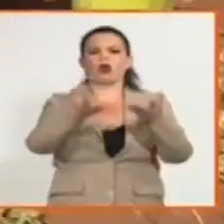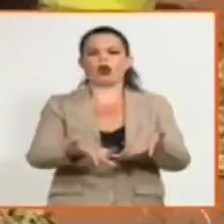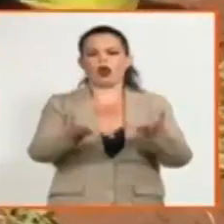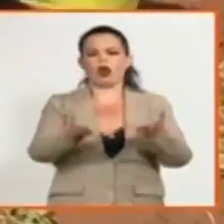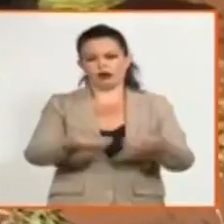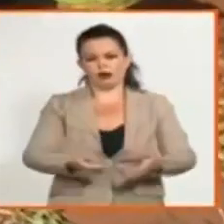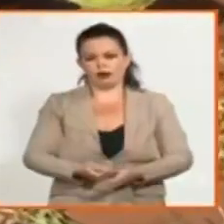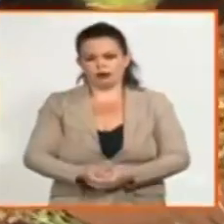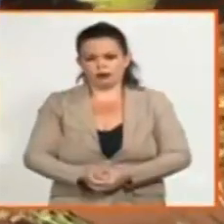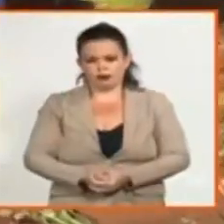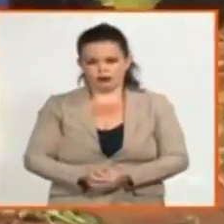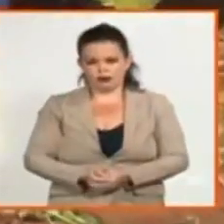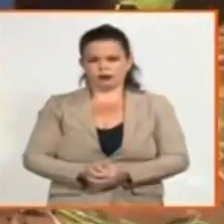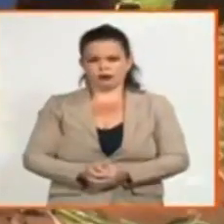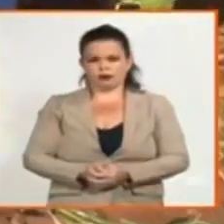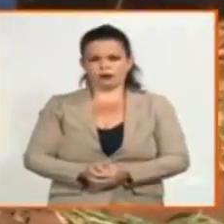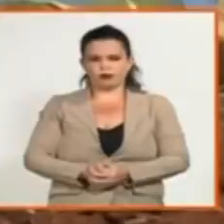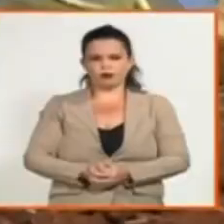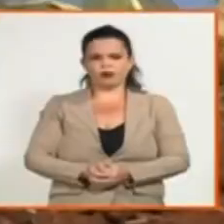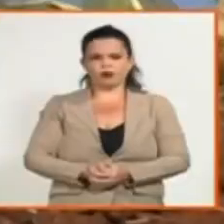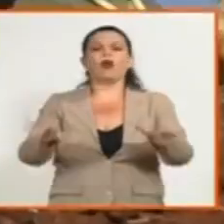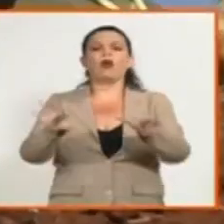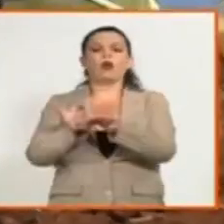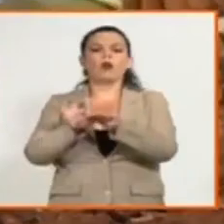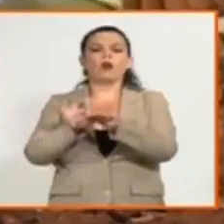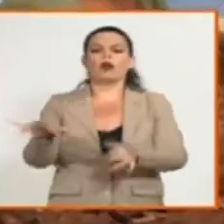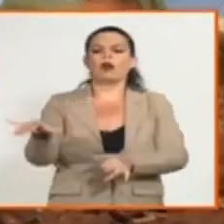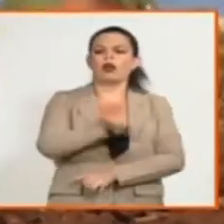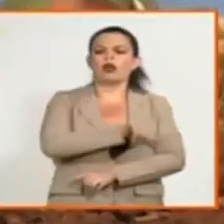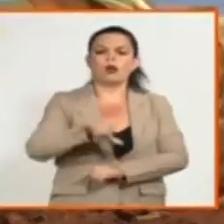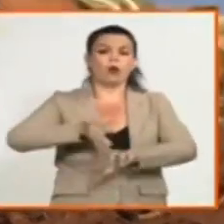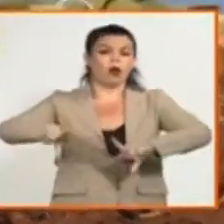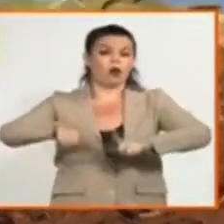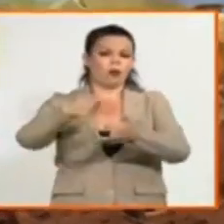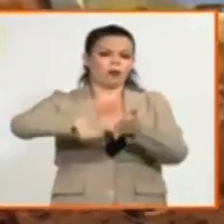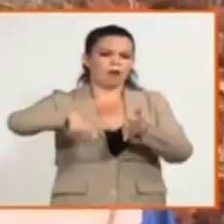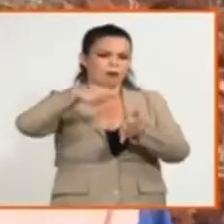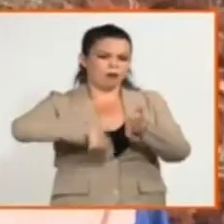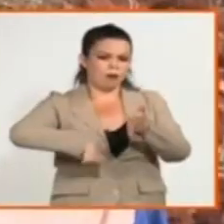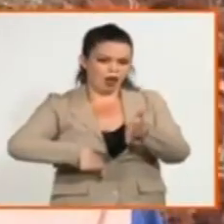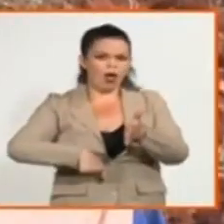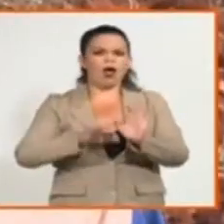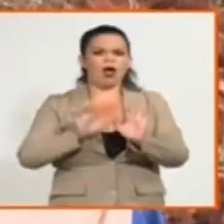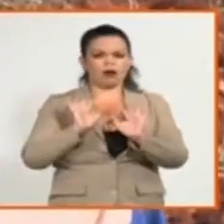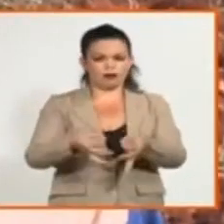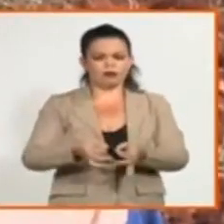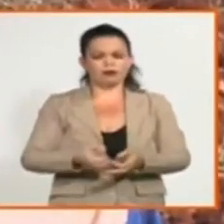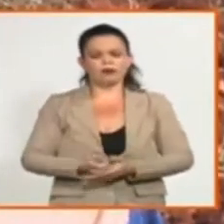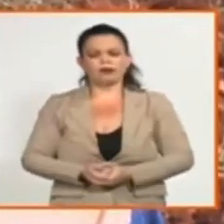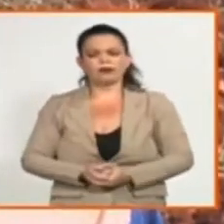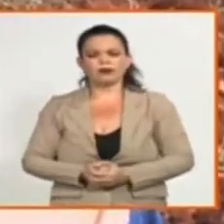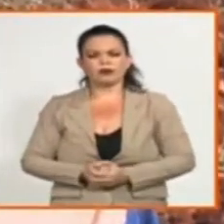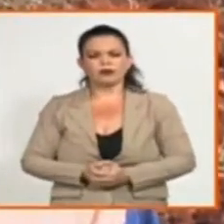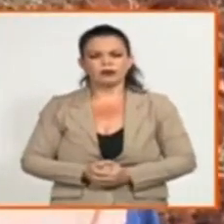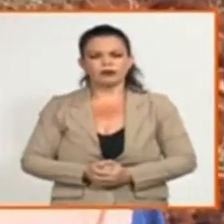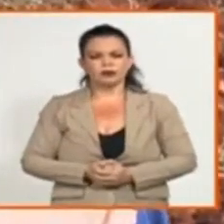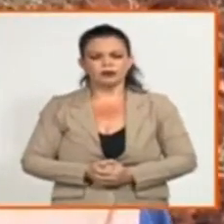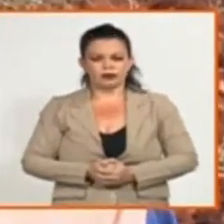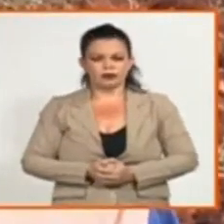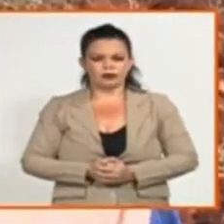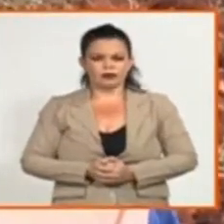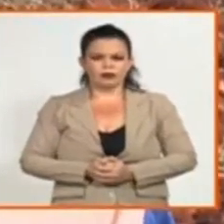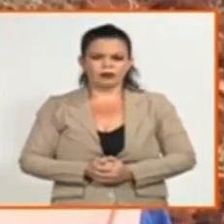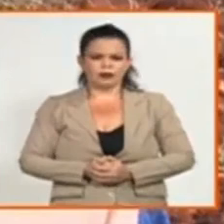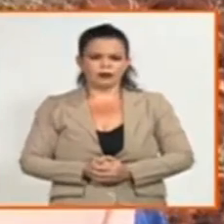Guines también se centra en cumplir con las toneladas planificadas para la cosecha. La cooperativa tiene un